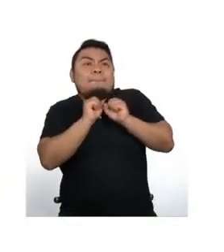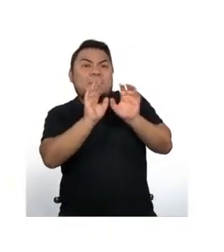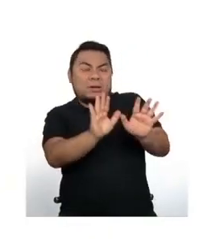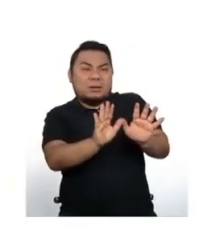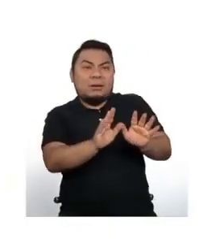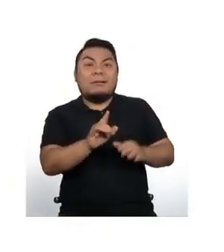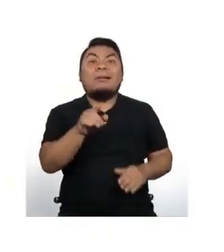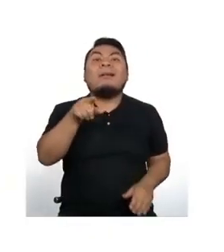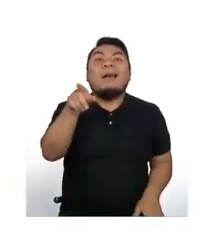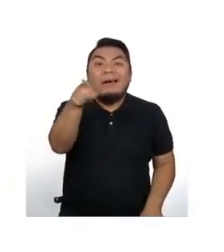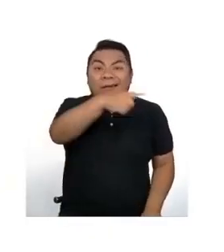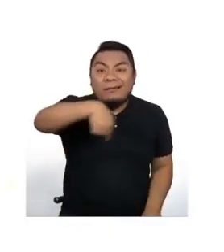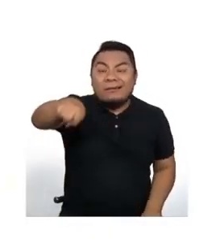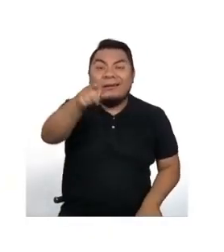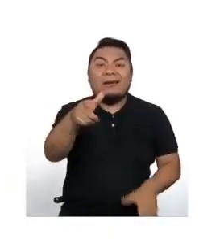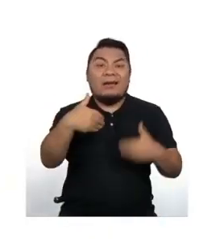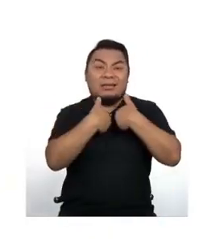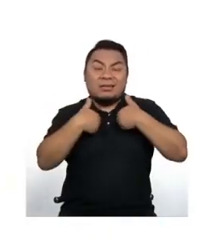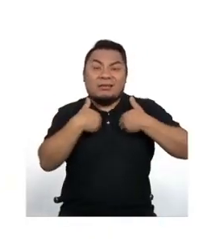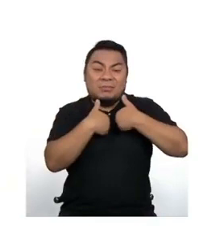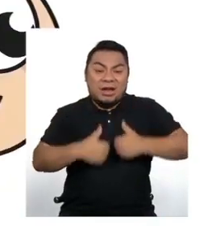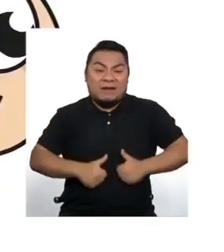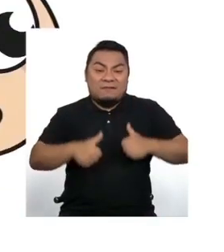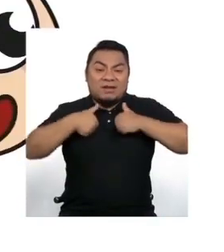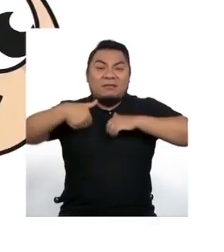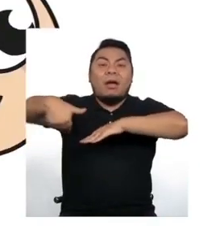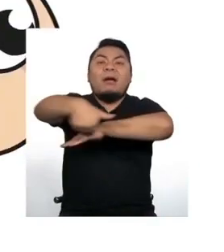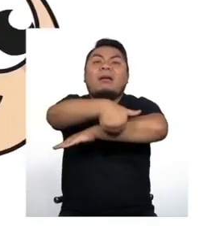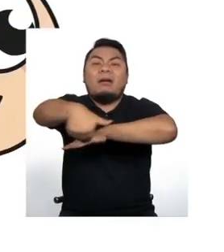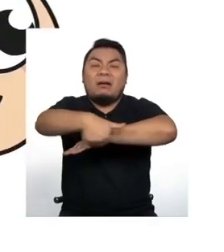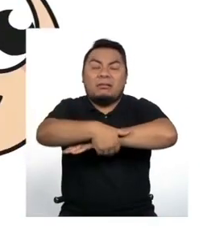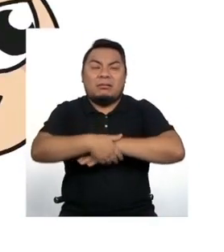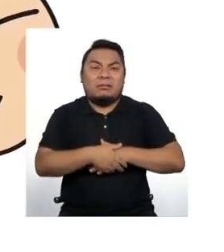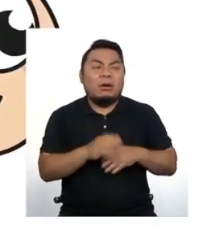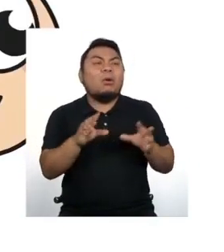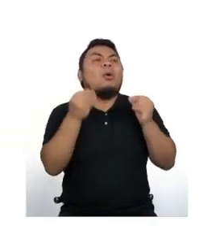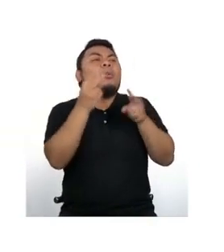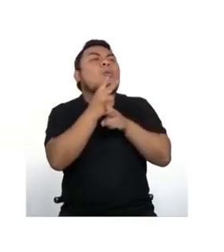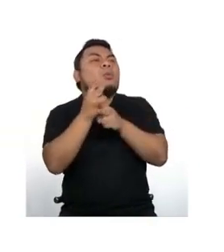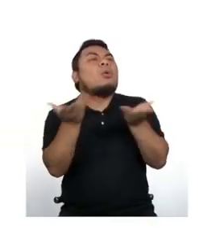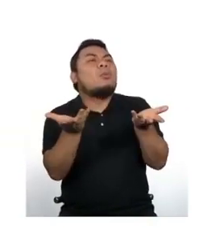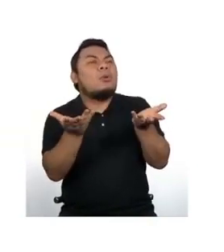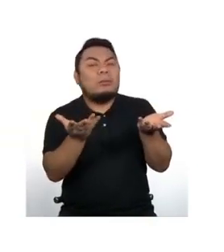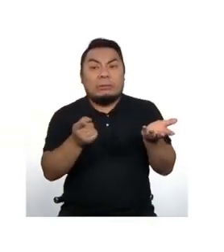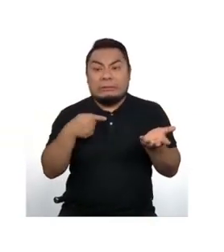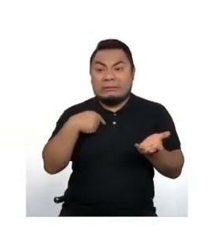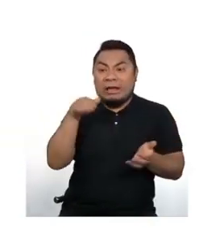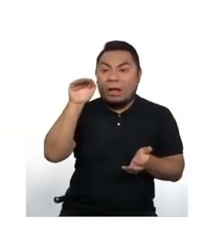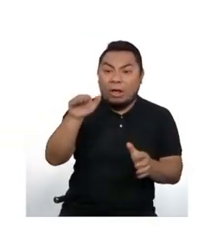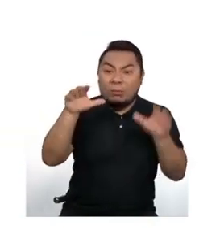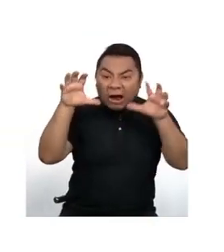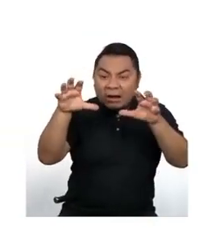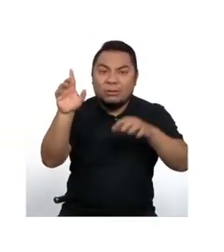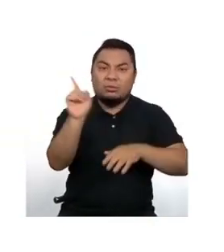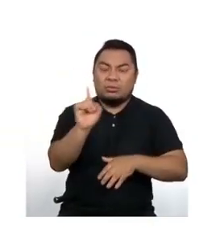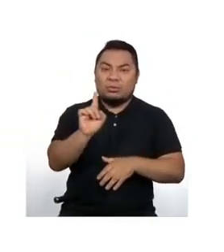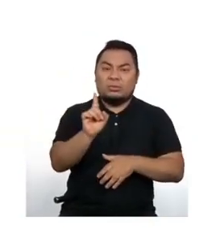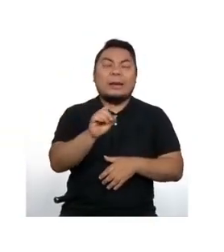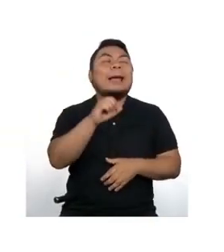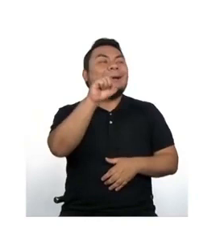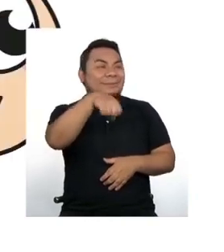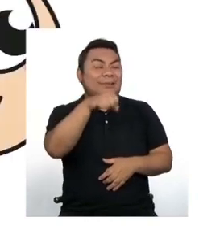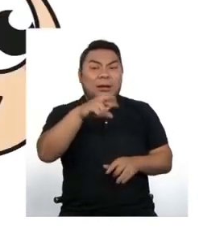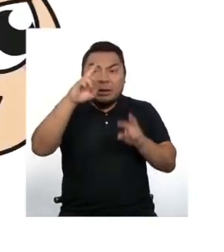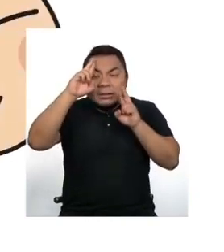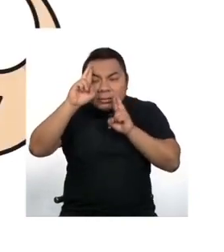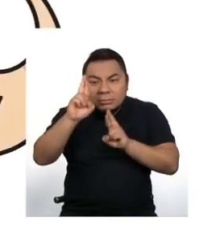Como el cone que salta todo el día. Claro, Sammy. Como el conejo, ¿ves? No